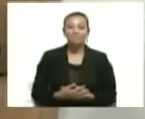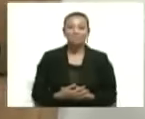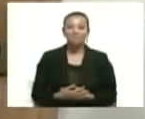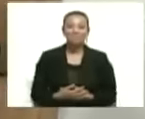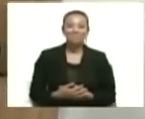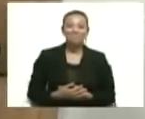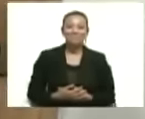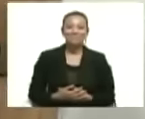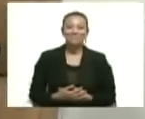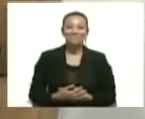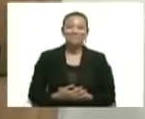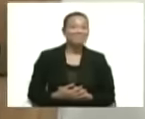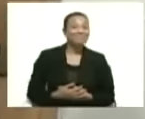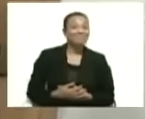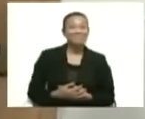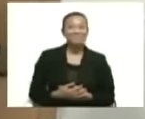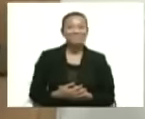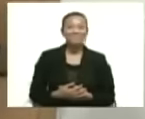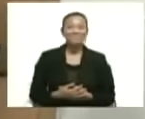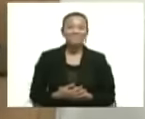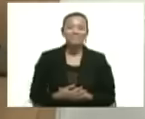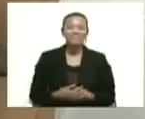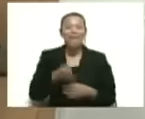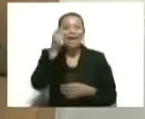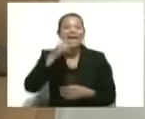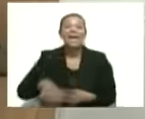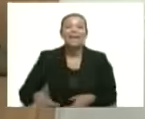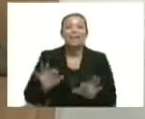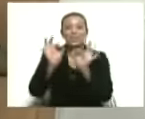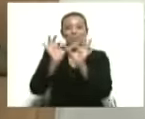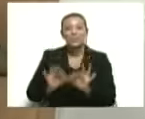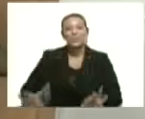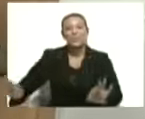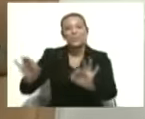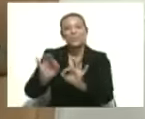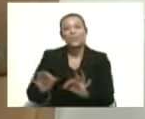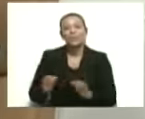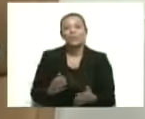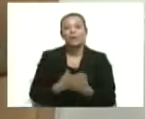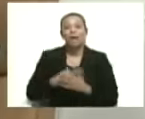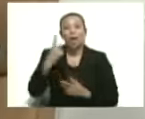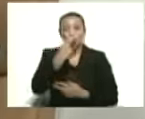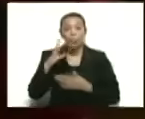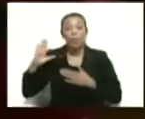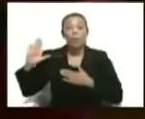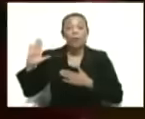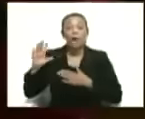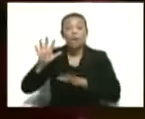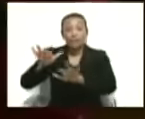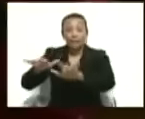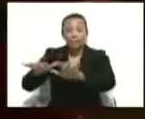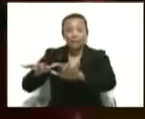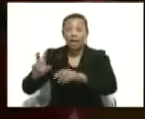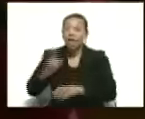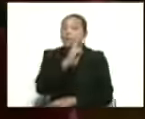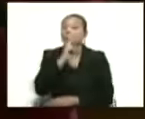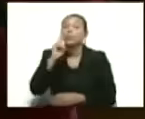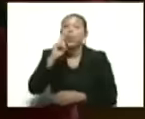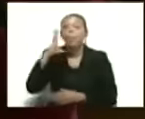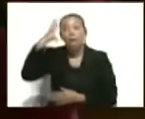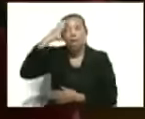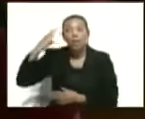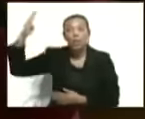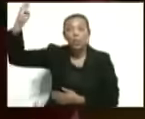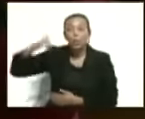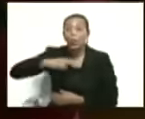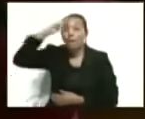Querida María Alejandra, querido José Omar, ¿juran ustedes en el nombre del Dios de